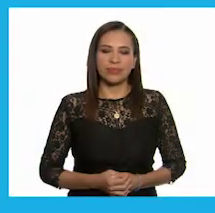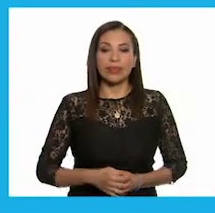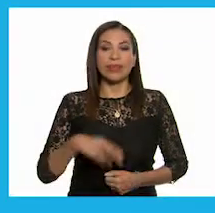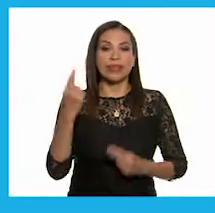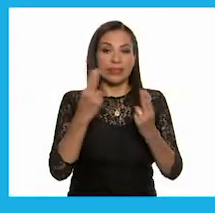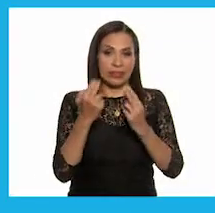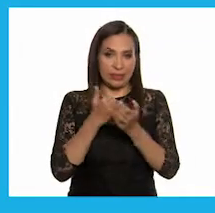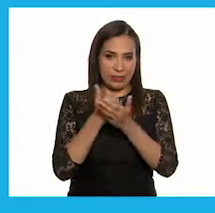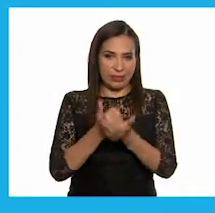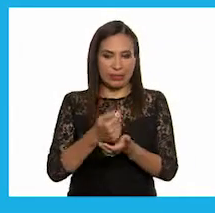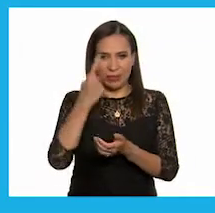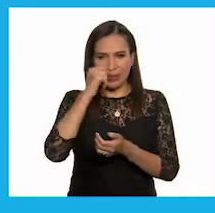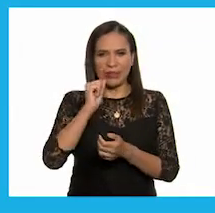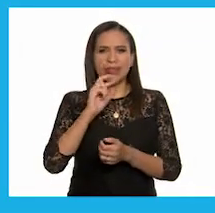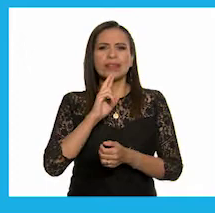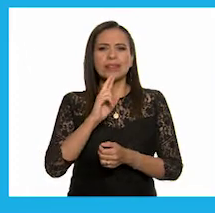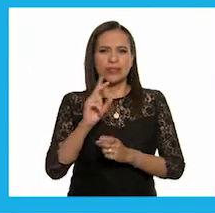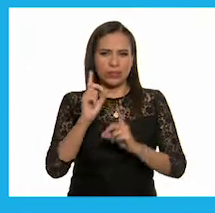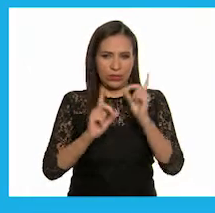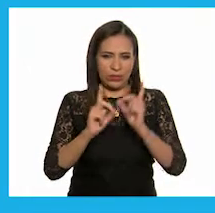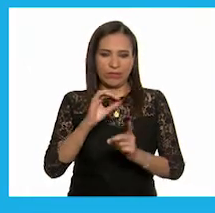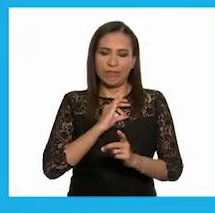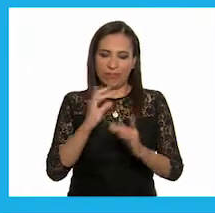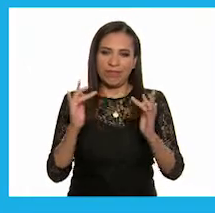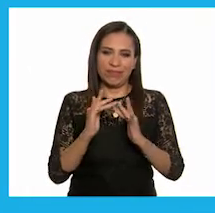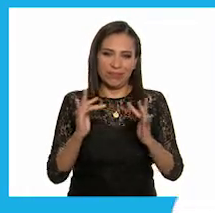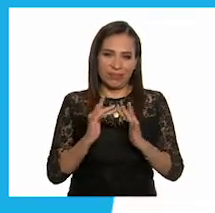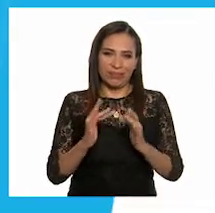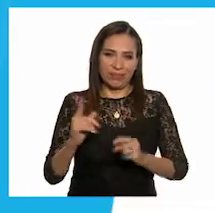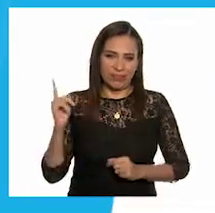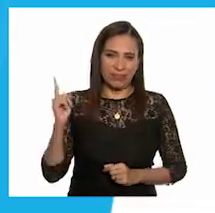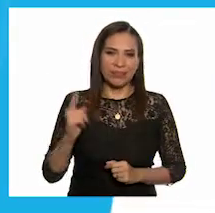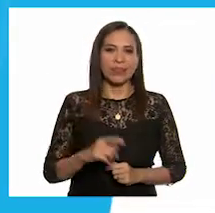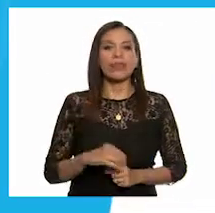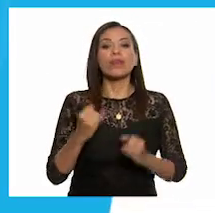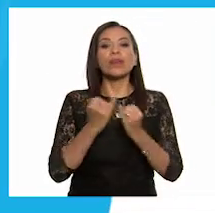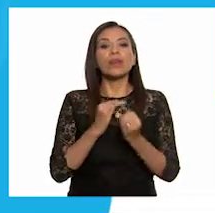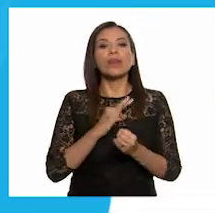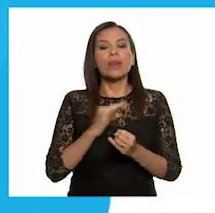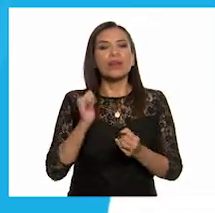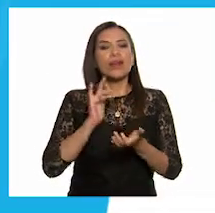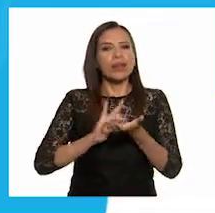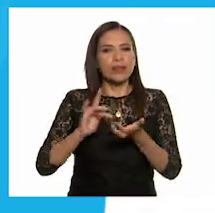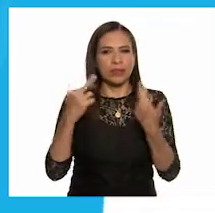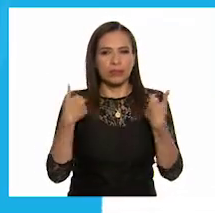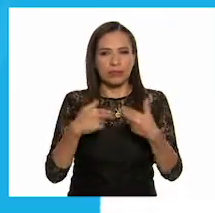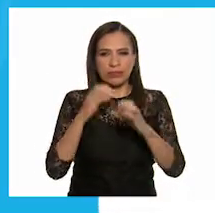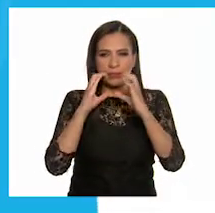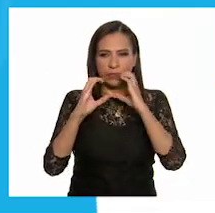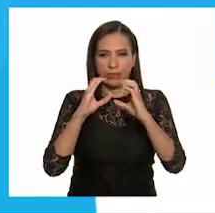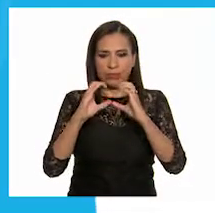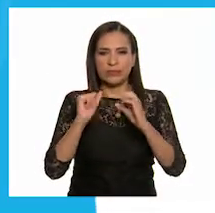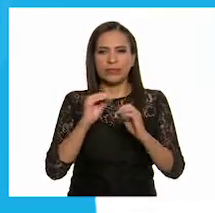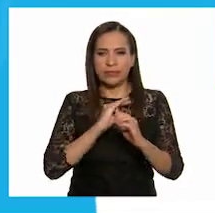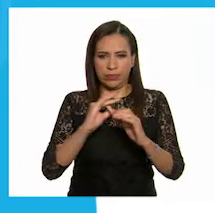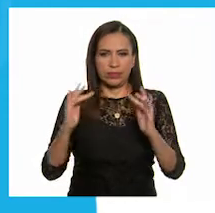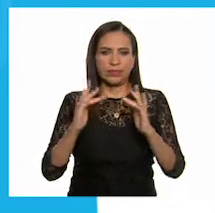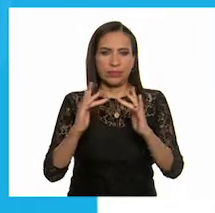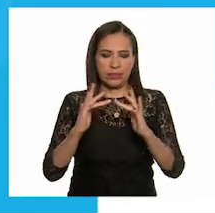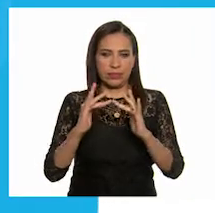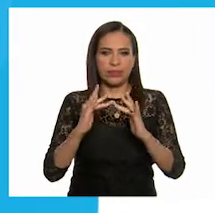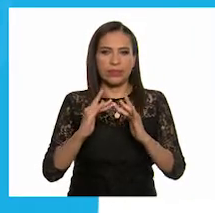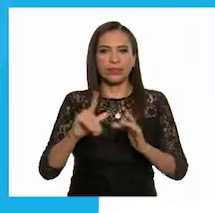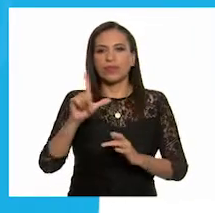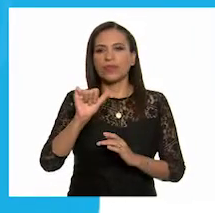Si necesitas ayuda para resolver tus dudas, contáctanos. Para solicitar apoyo pedagógico, comunícate con maestras